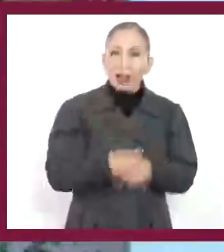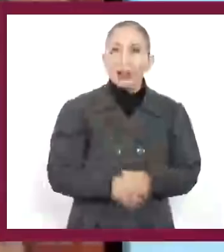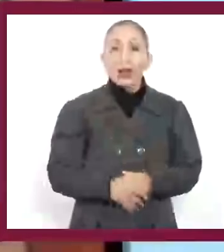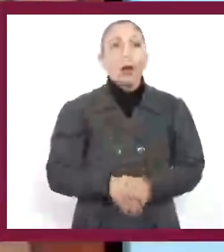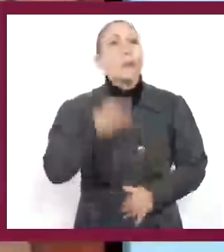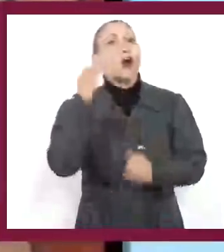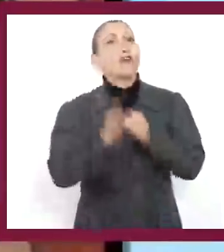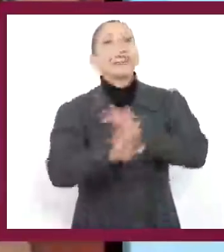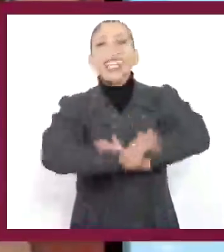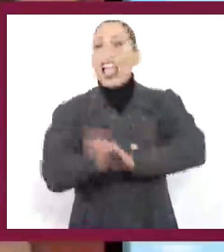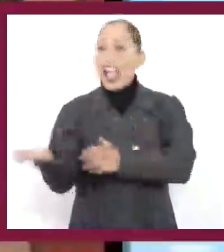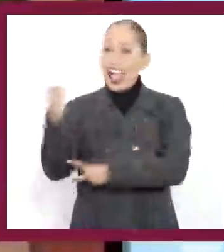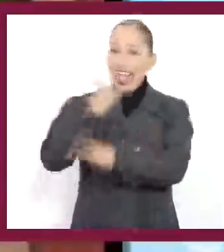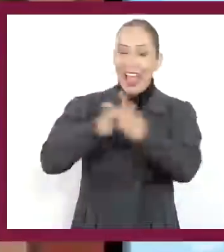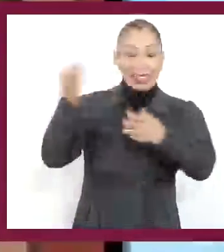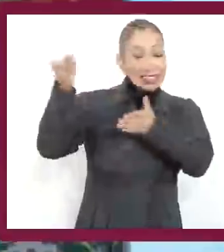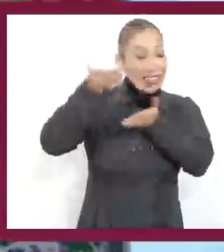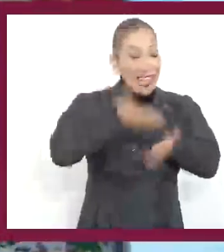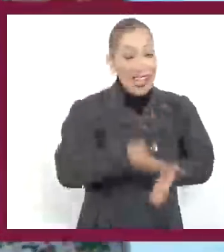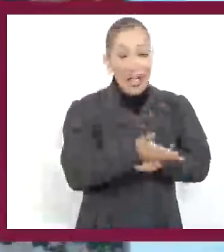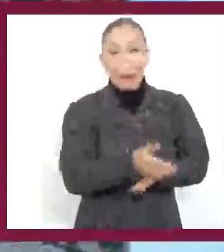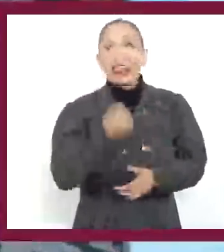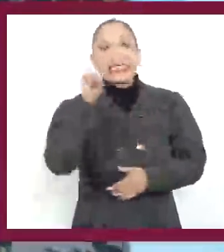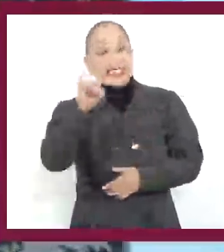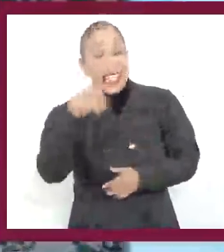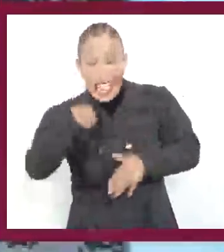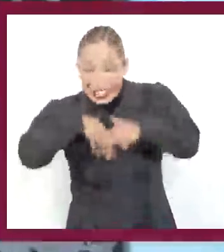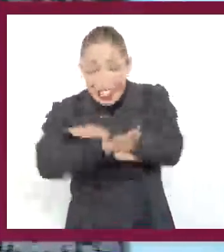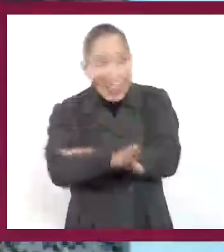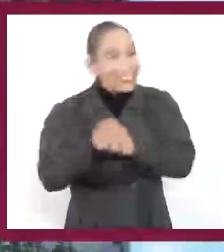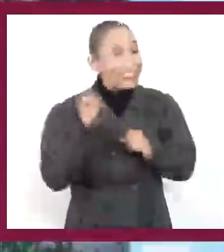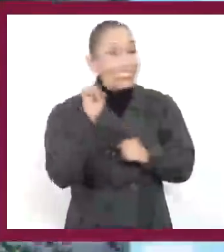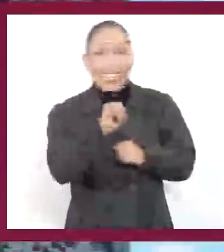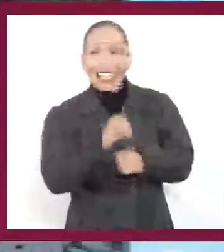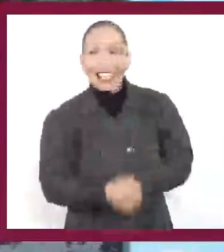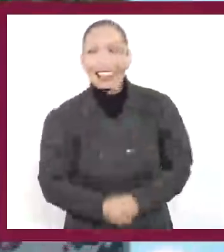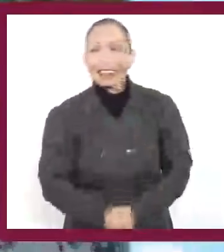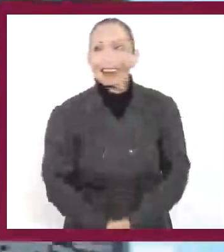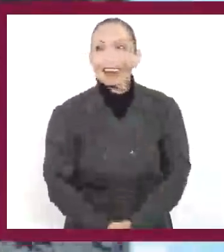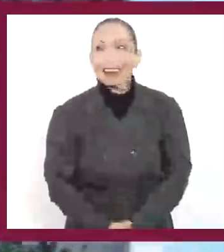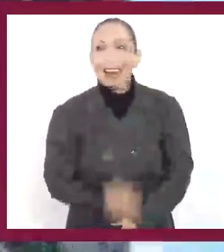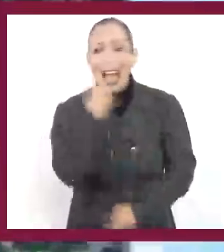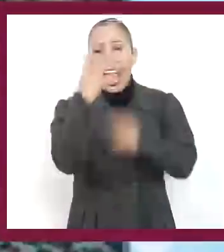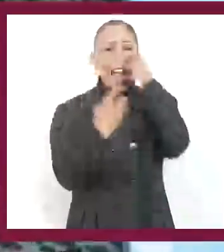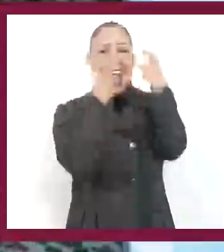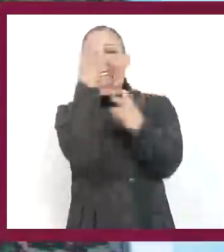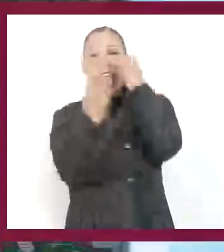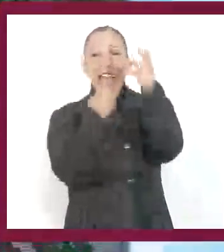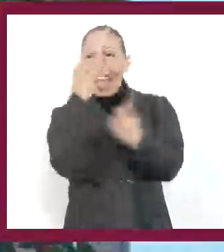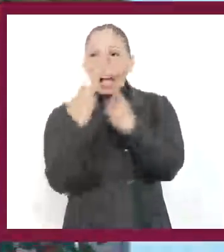Por fin hemos llegado. ¡Ah, sí! ¡Vamos a entrar!